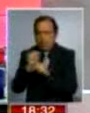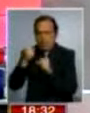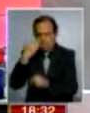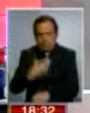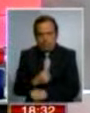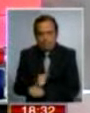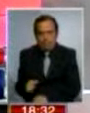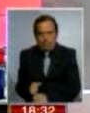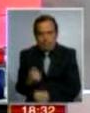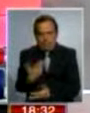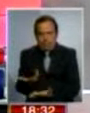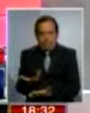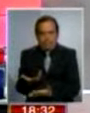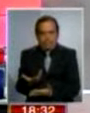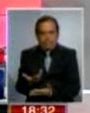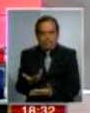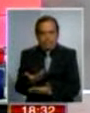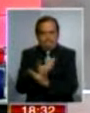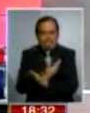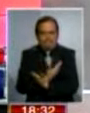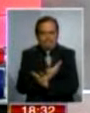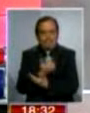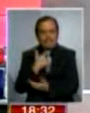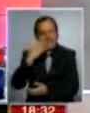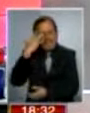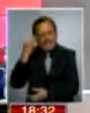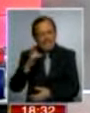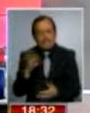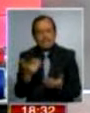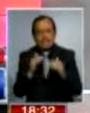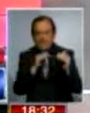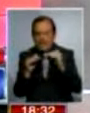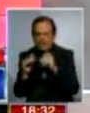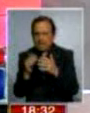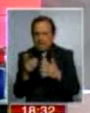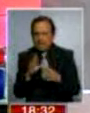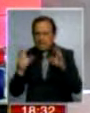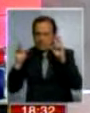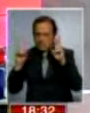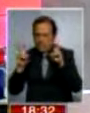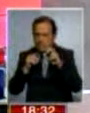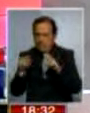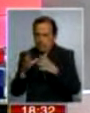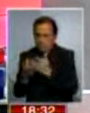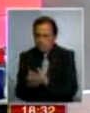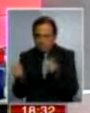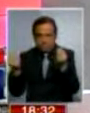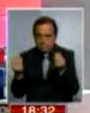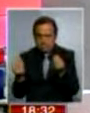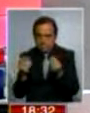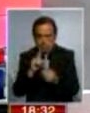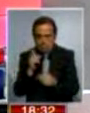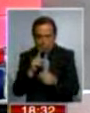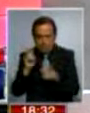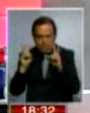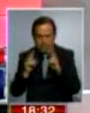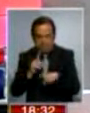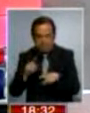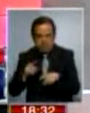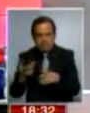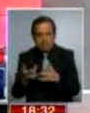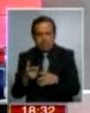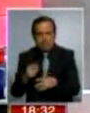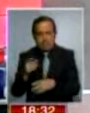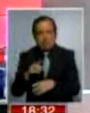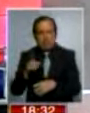humanas. Entonces, creo que aquí hace falta elevar un poco el nivel del debate, porque el tema no es la fuga. Insisto, el tema no es la fuga. Si estamos hablando que